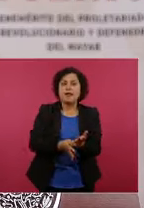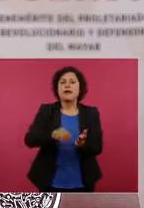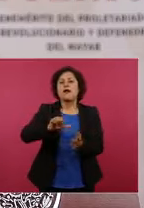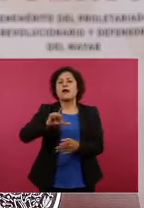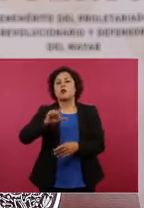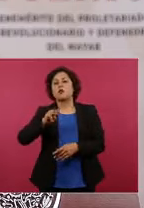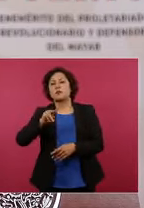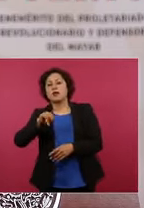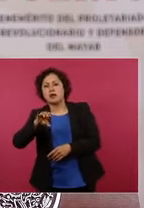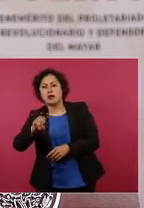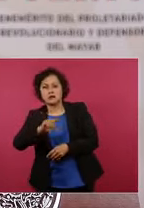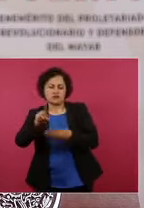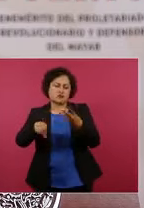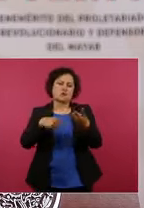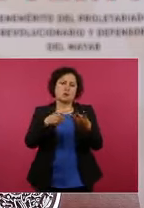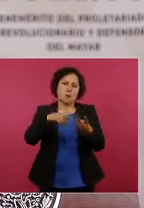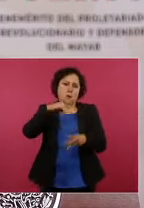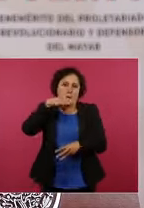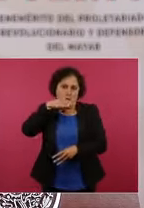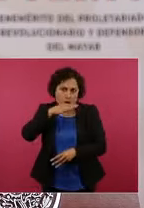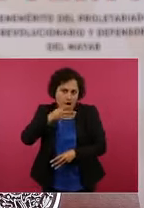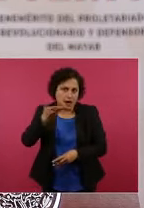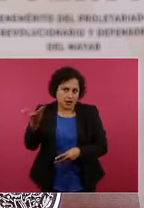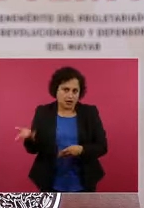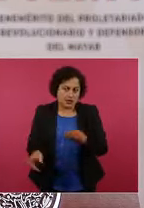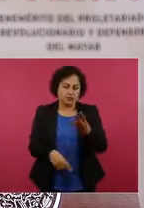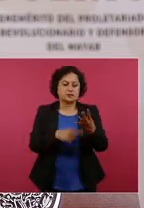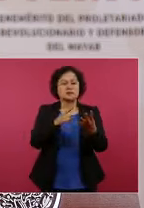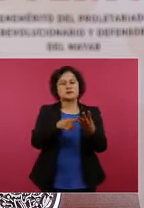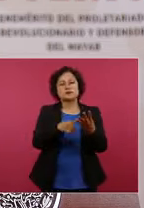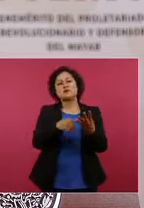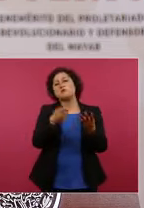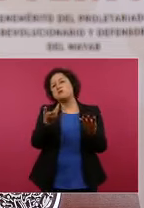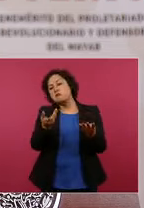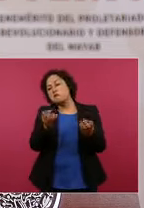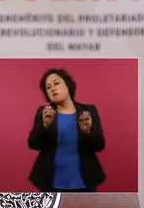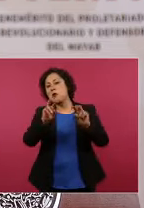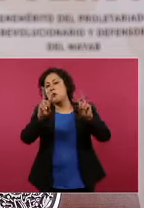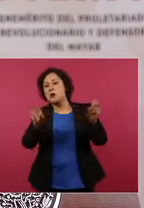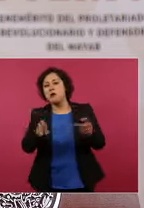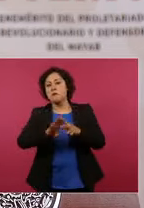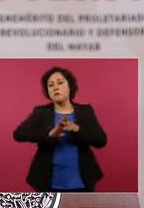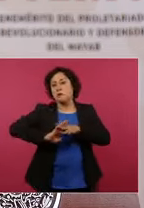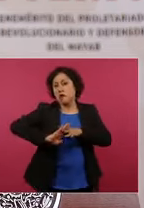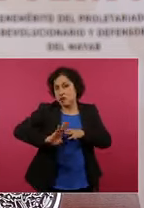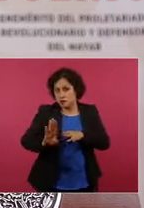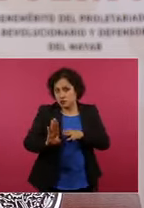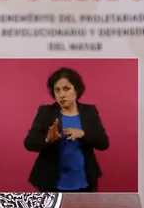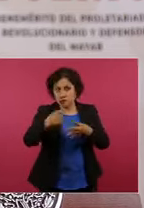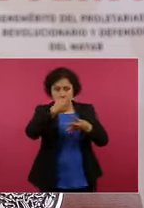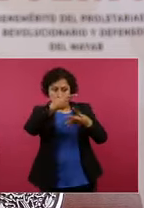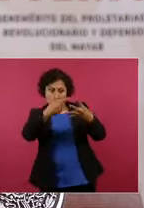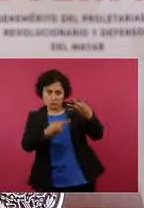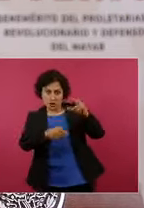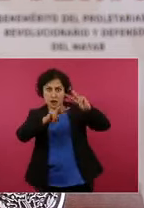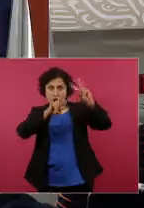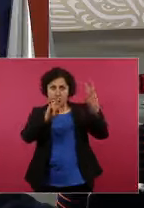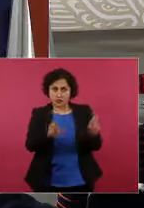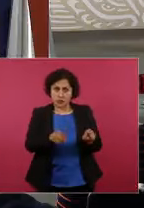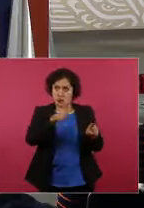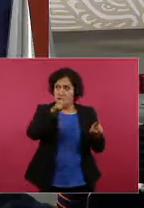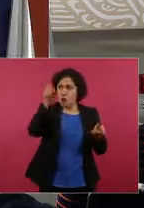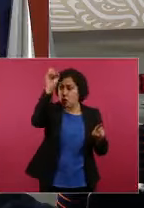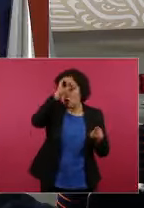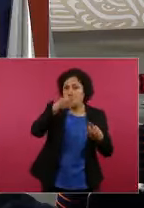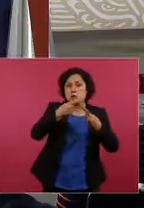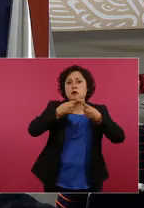y desde luego el tema migratorio, que es parte de la gente. Como